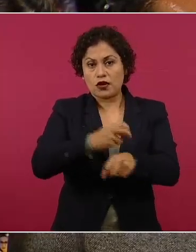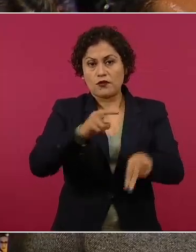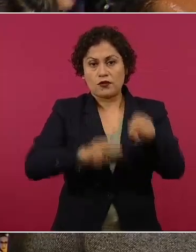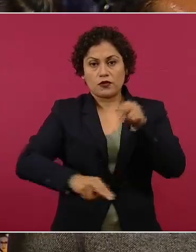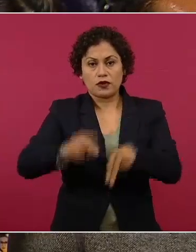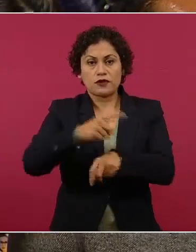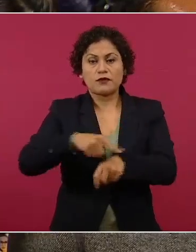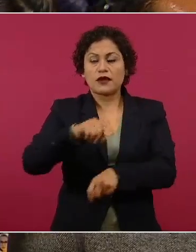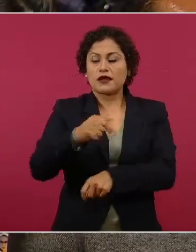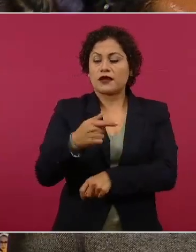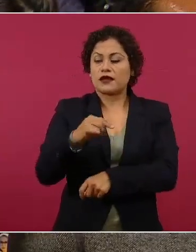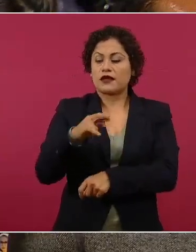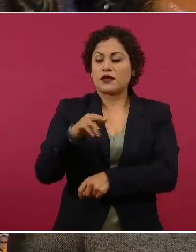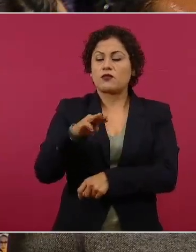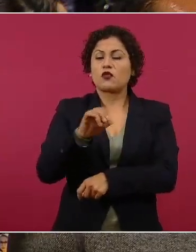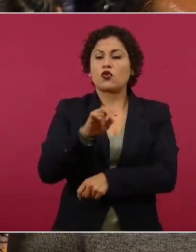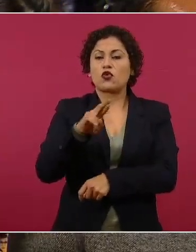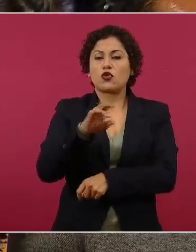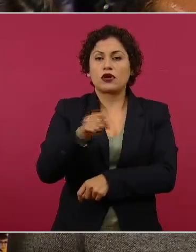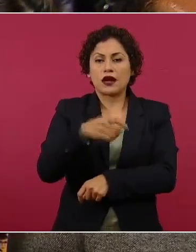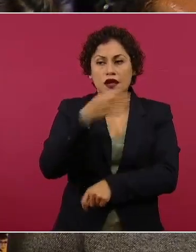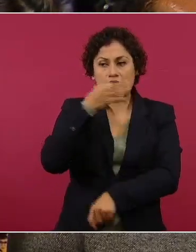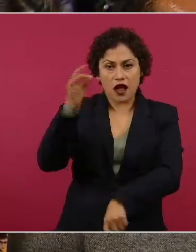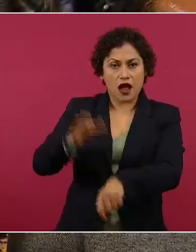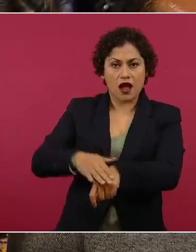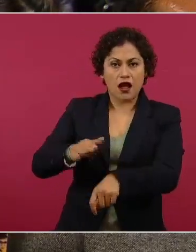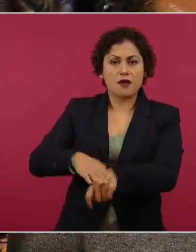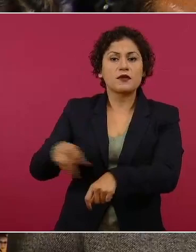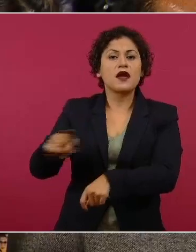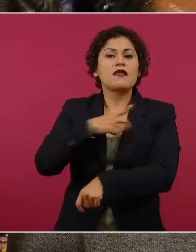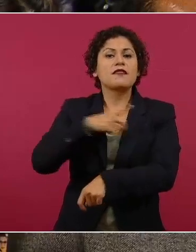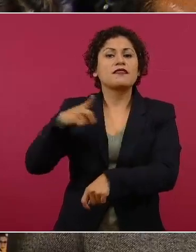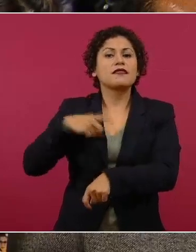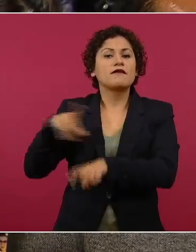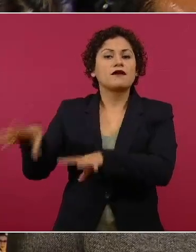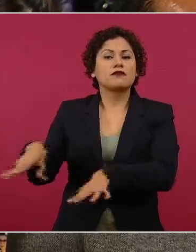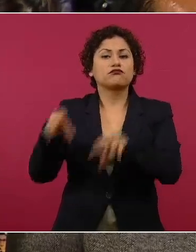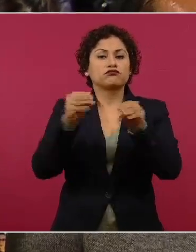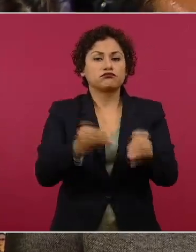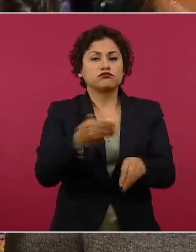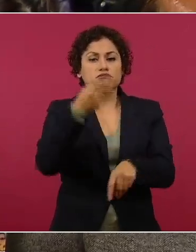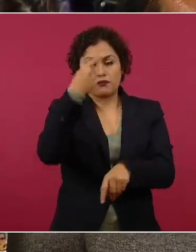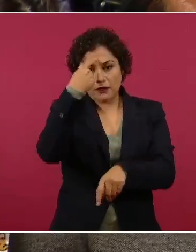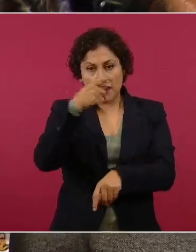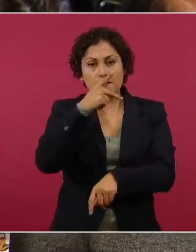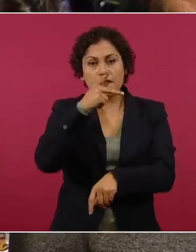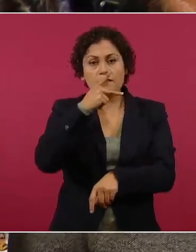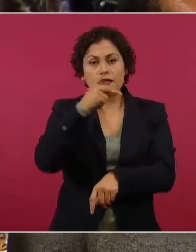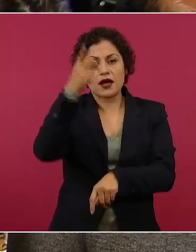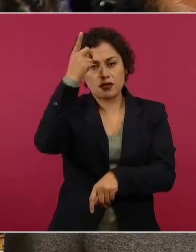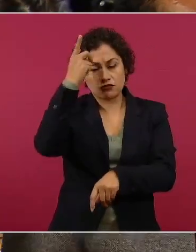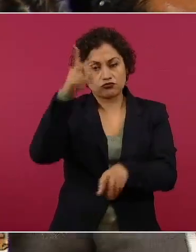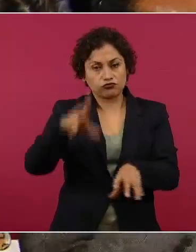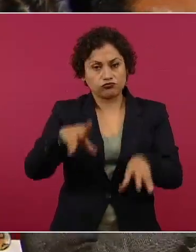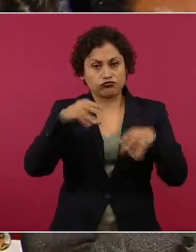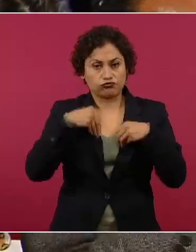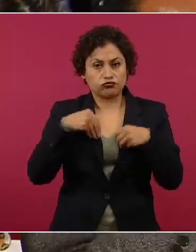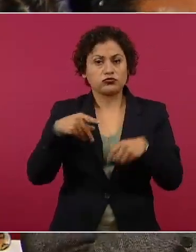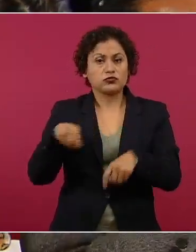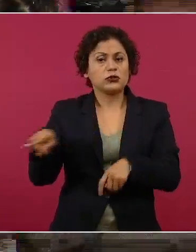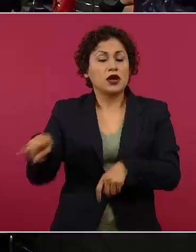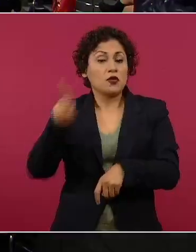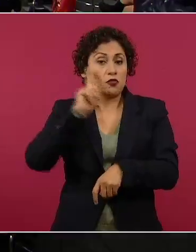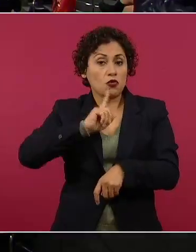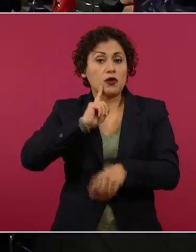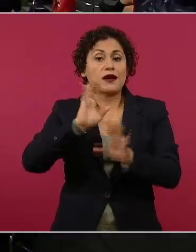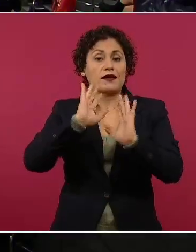Correa Amaro, para propiciar que se ordene la ejecución de cambio de guarda y custodia a favor del padre de la niña, aunque Jessica ya la tiene asignada de